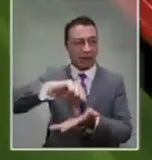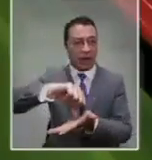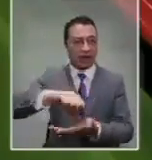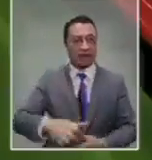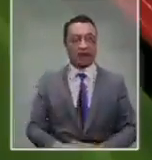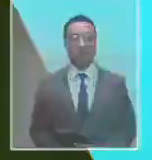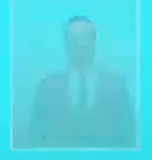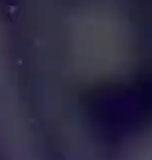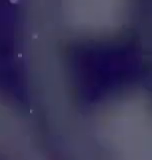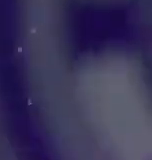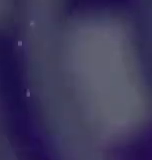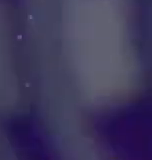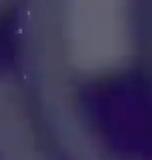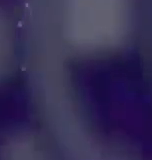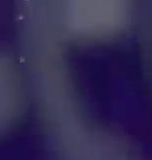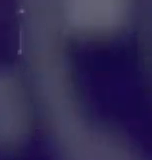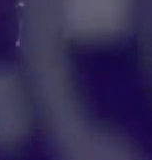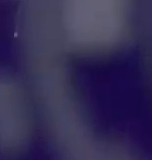Mirada Central.